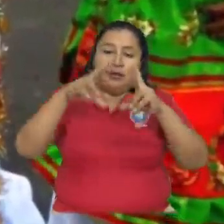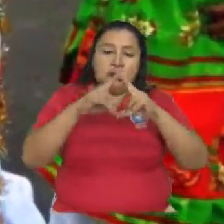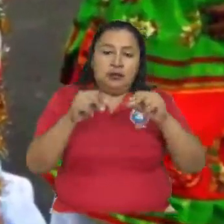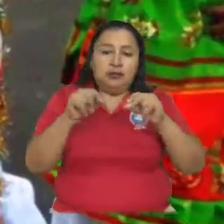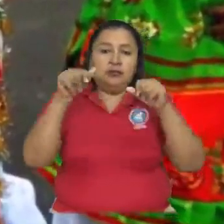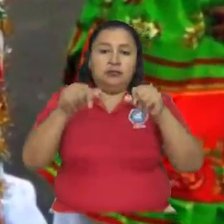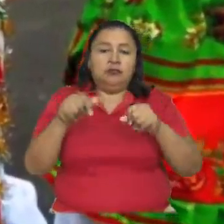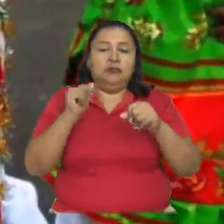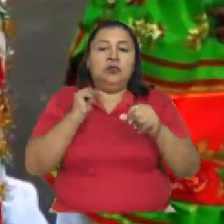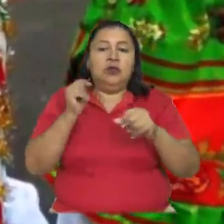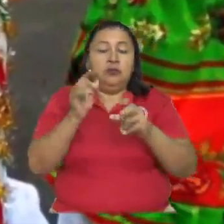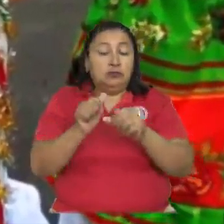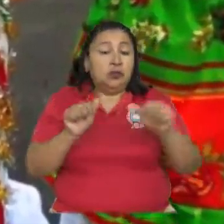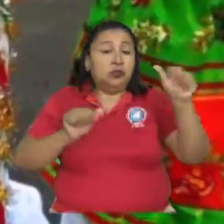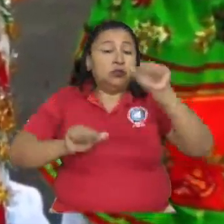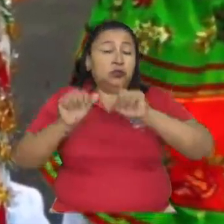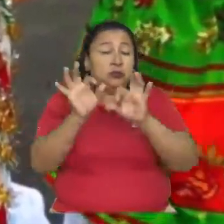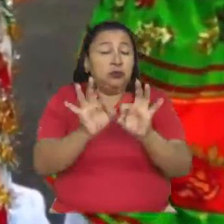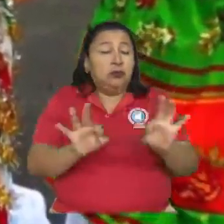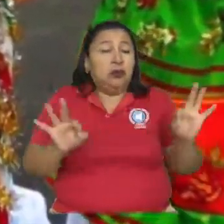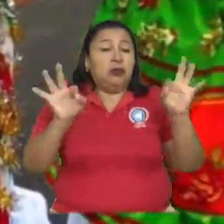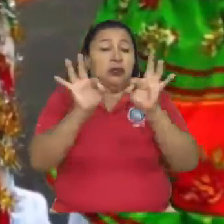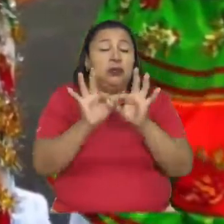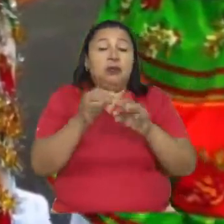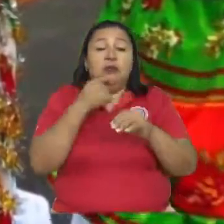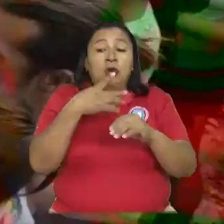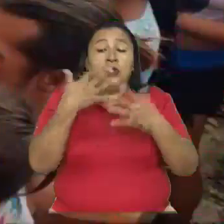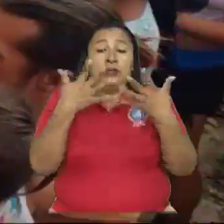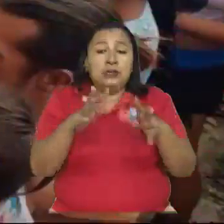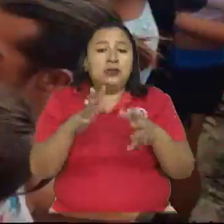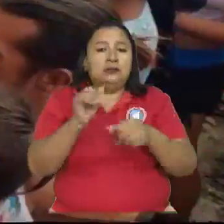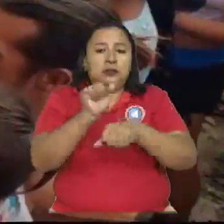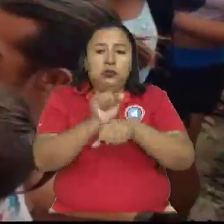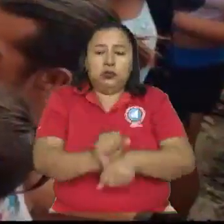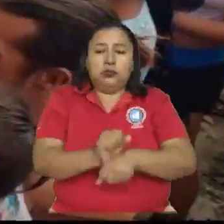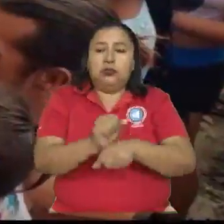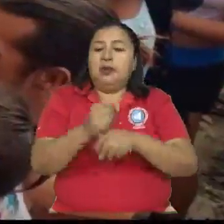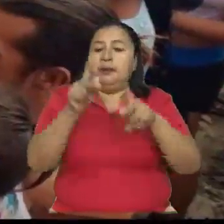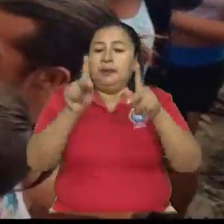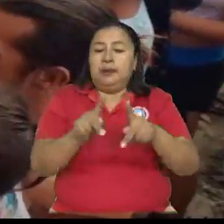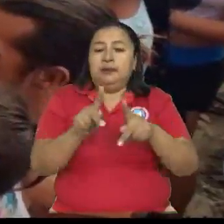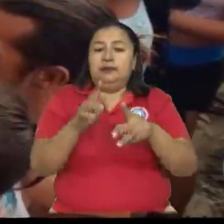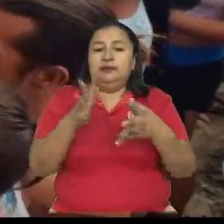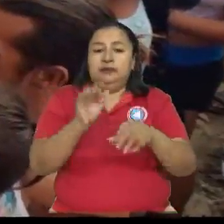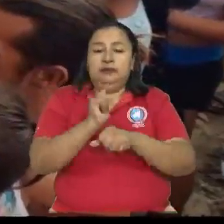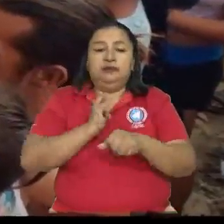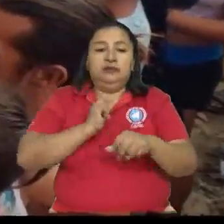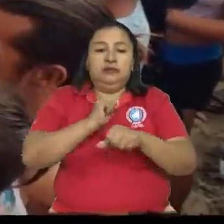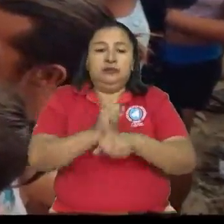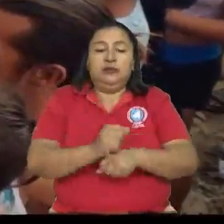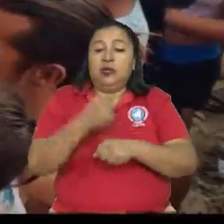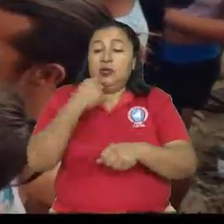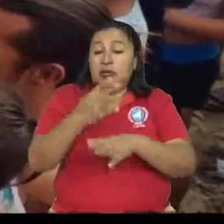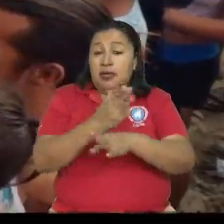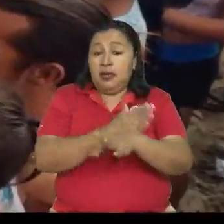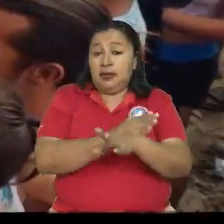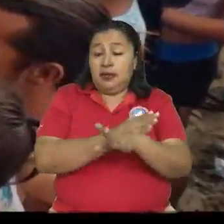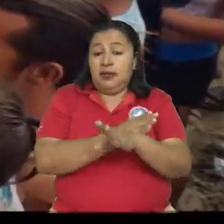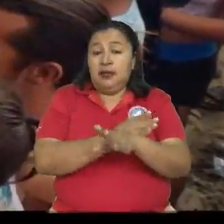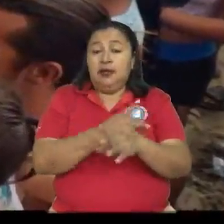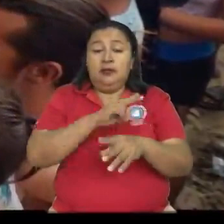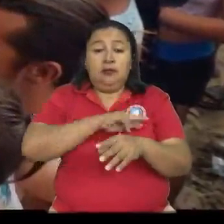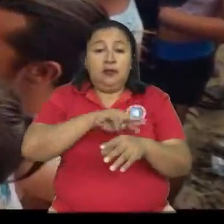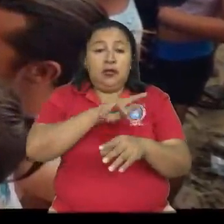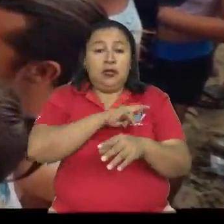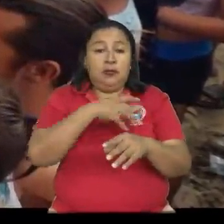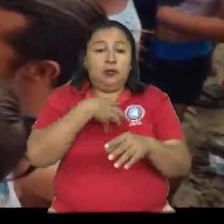son un actor muy importante, porque ya es como una tradición, ¿verdad? Y tiene que ver con lo que comentabas un poco antes, los